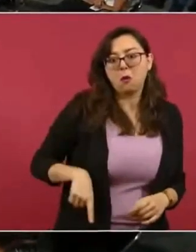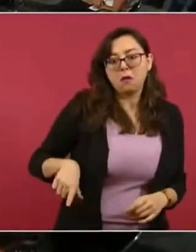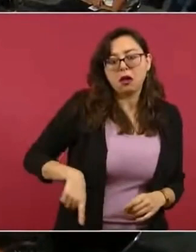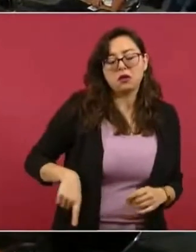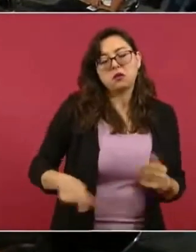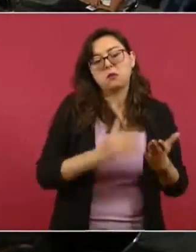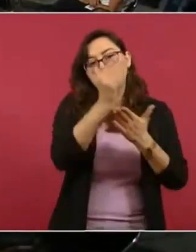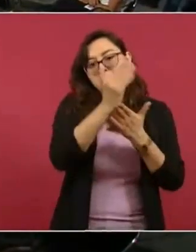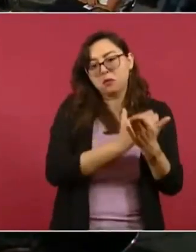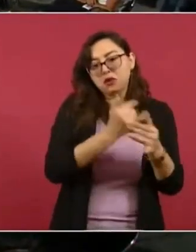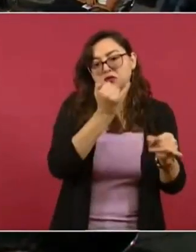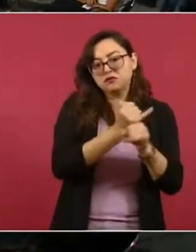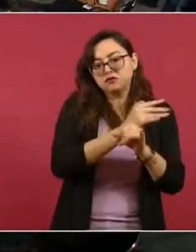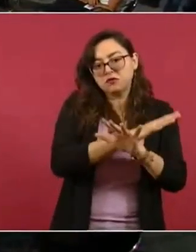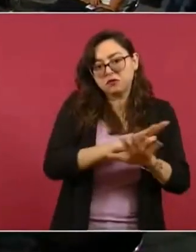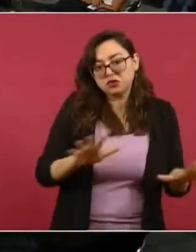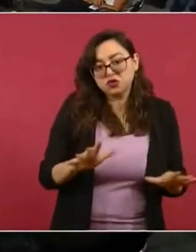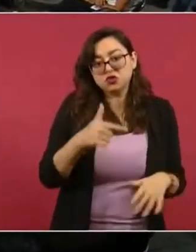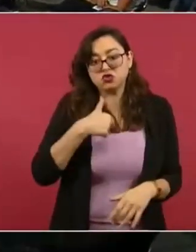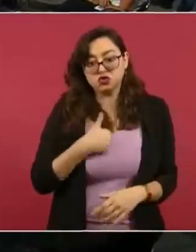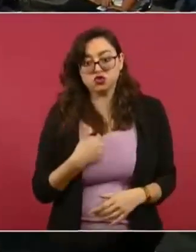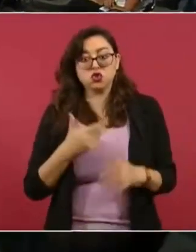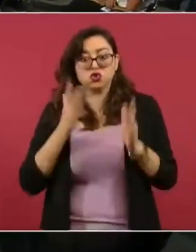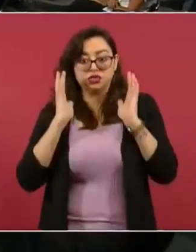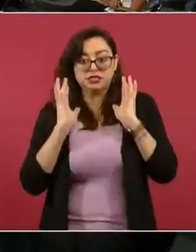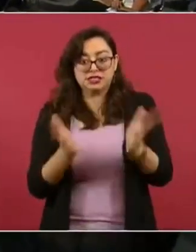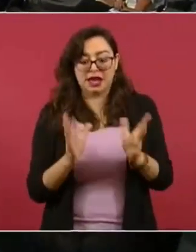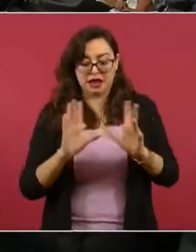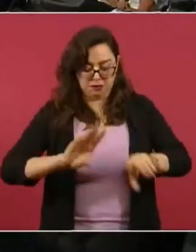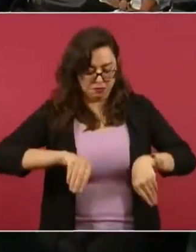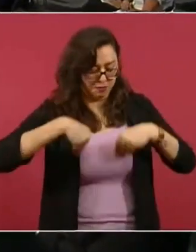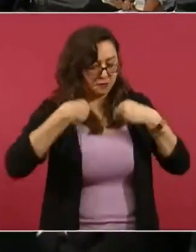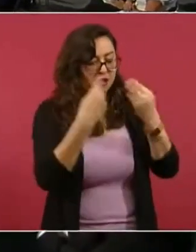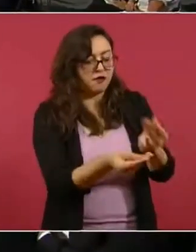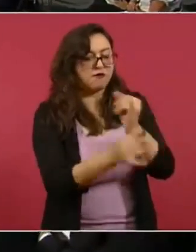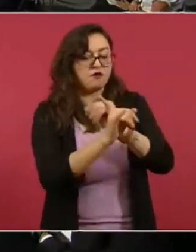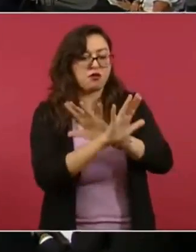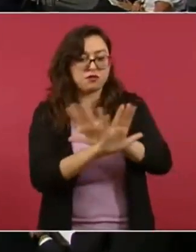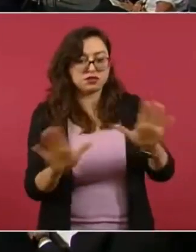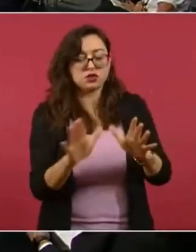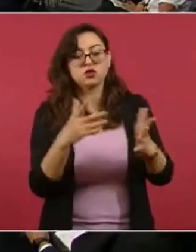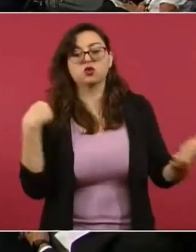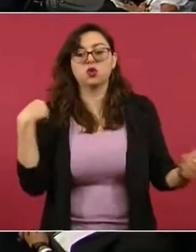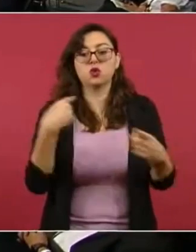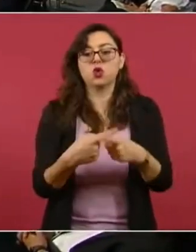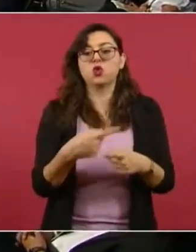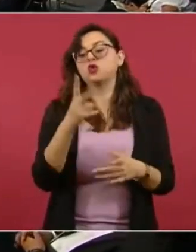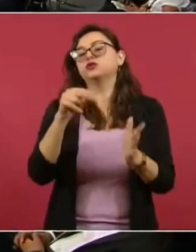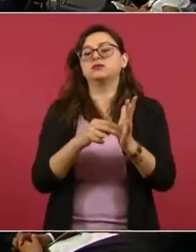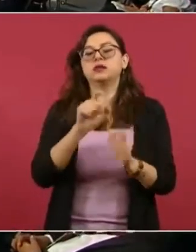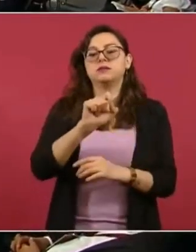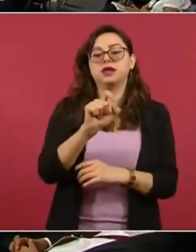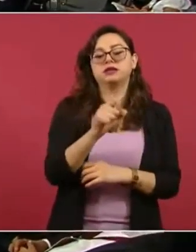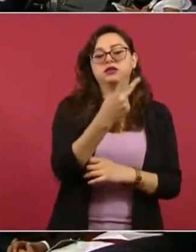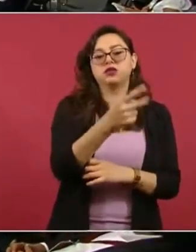que es muy amplia del recuento del dos que nosotros llevamos a cabo